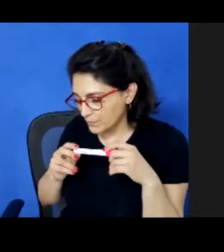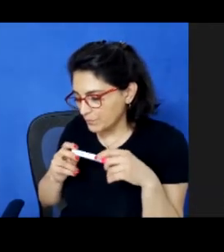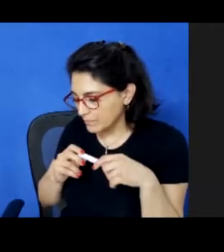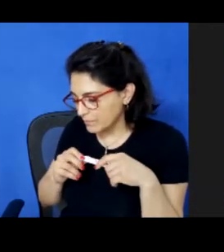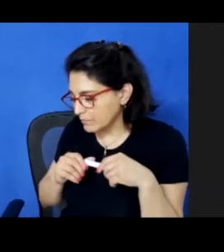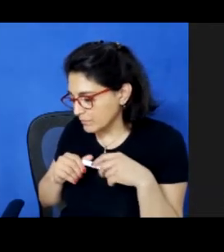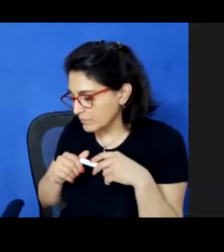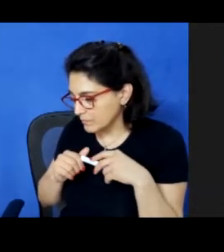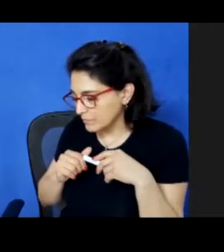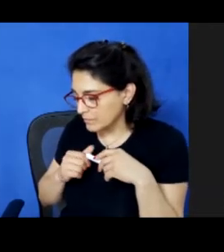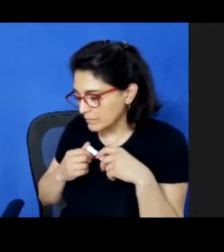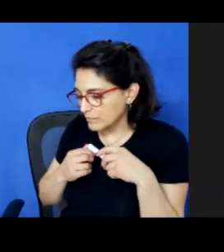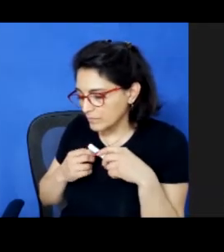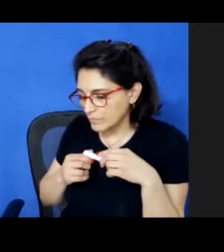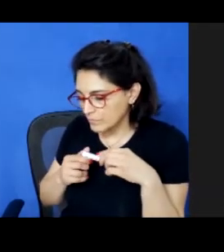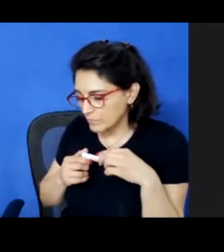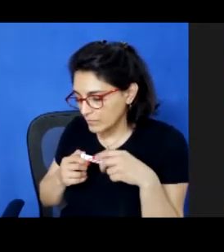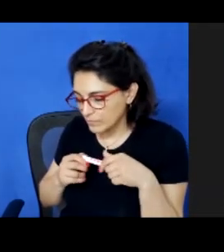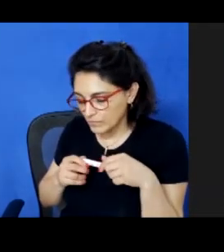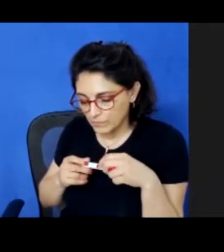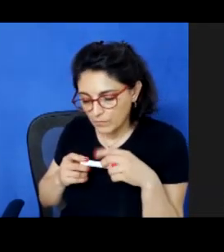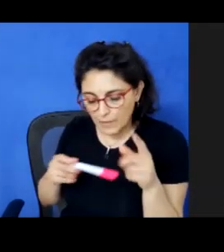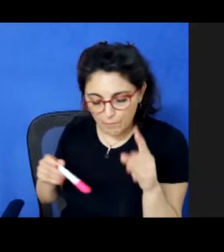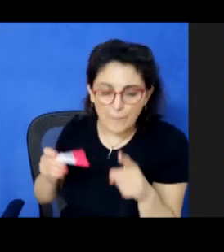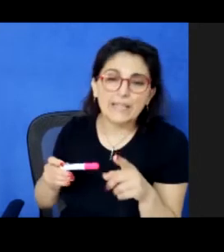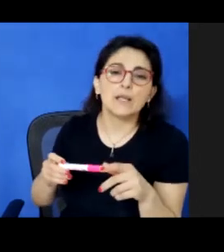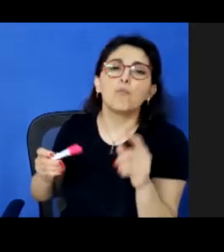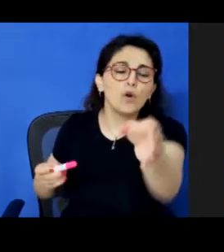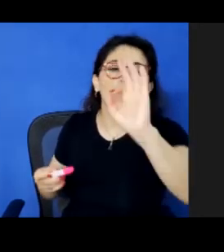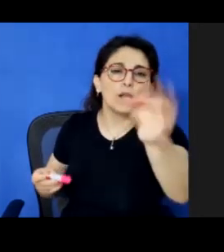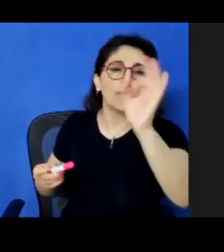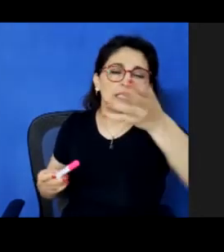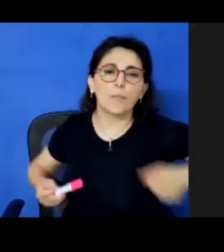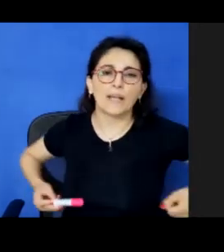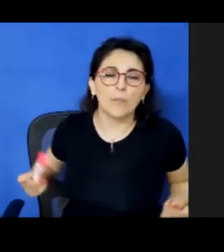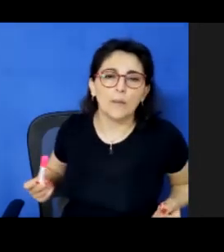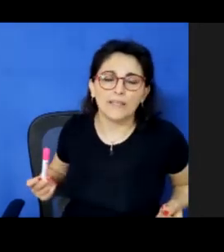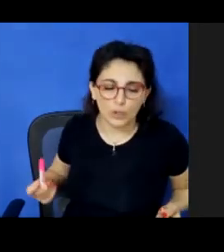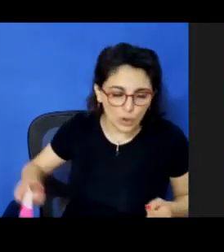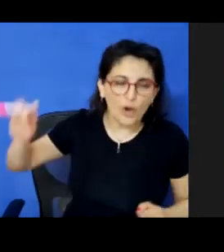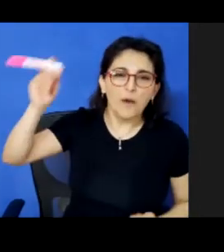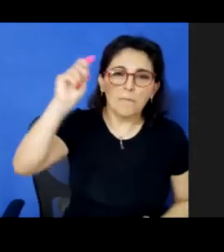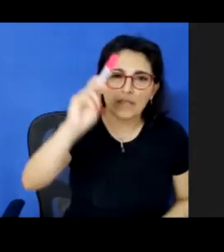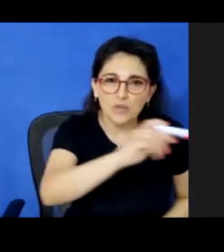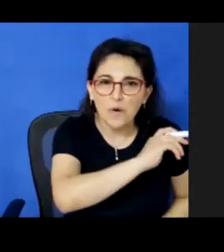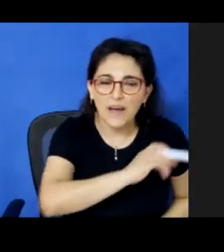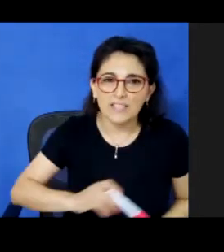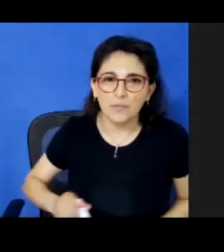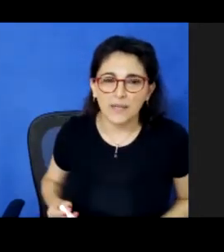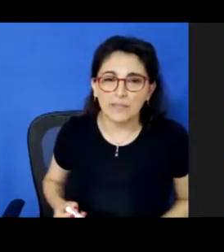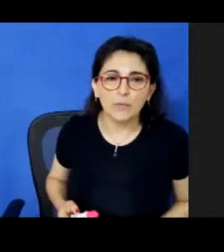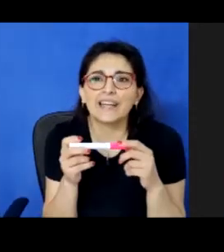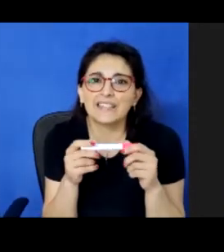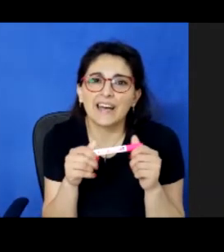dejar de ser sedentarios o ser lo menos sedentarios posible. Me parece muy buen objetivo para el 2021. Me sumo a